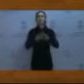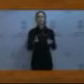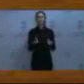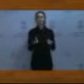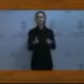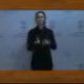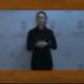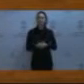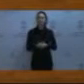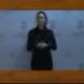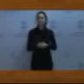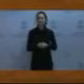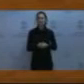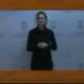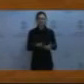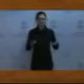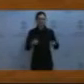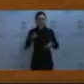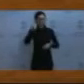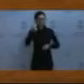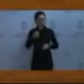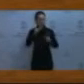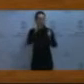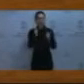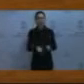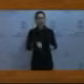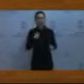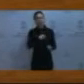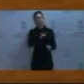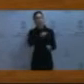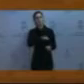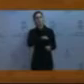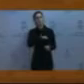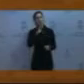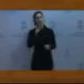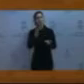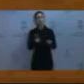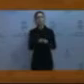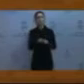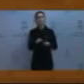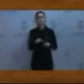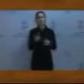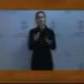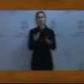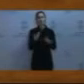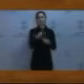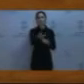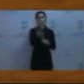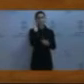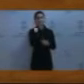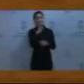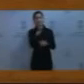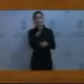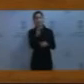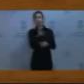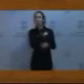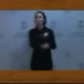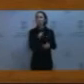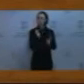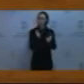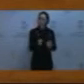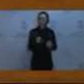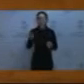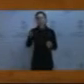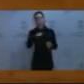apruébese los presupuestos generales del Estado, como otros tuvimos altura de miras en los presupuestos autonómicos. Y